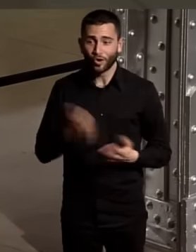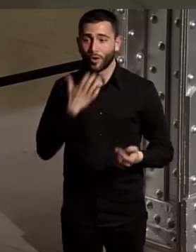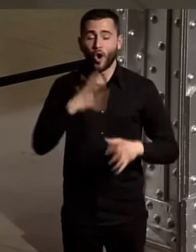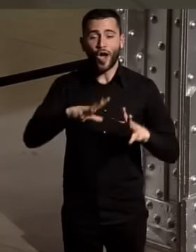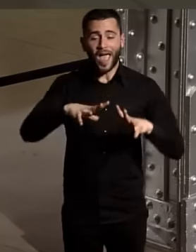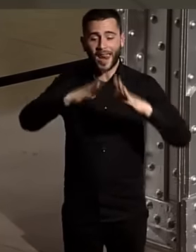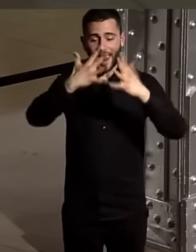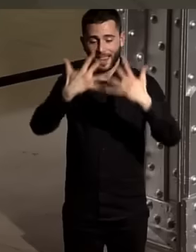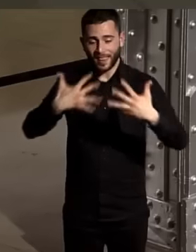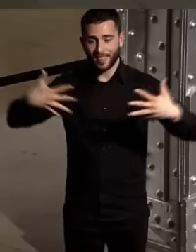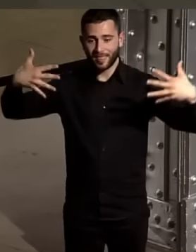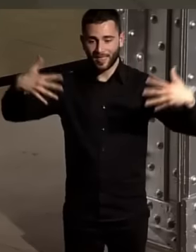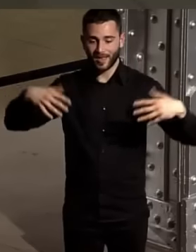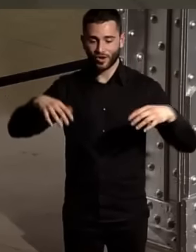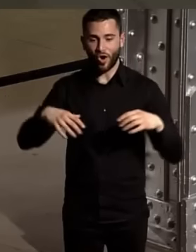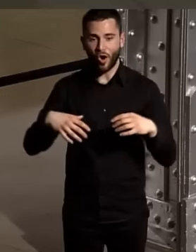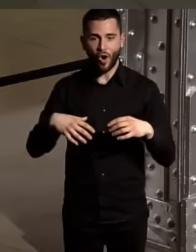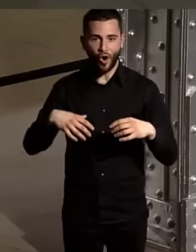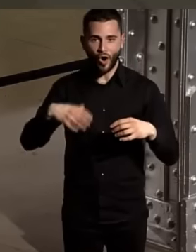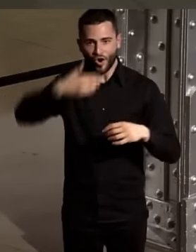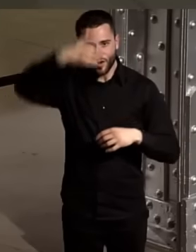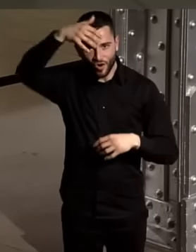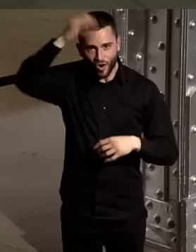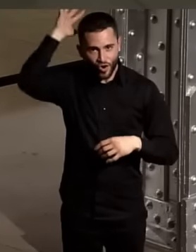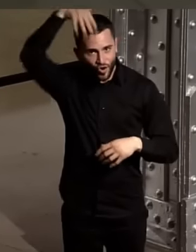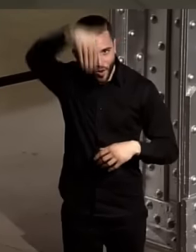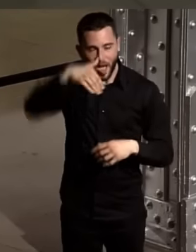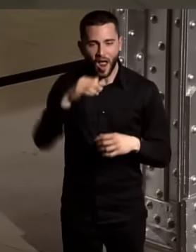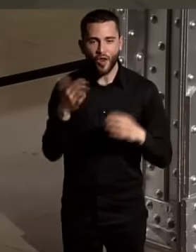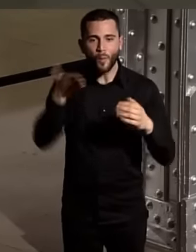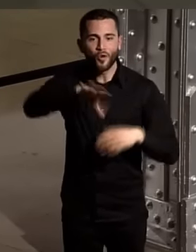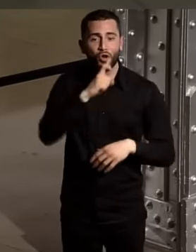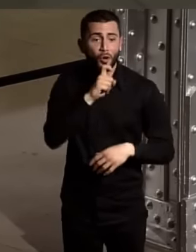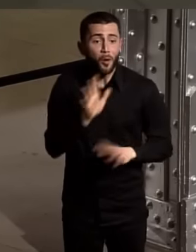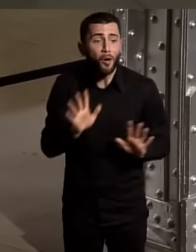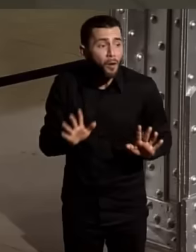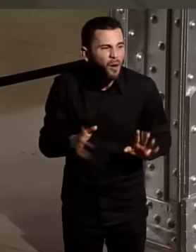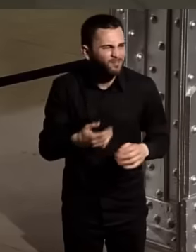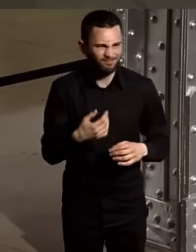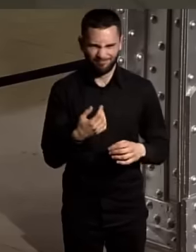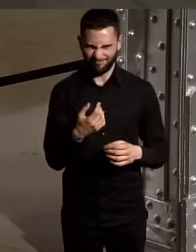circo todo está mal pero bien